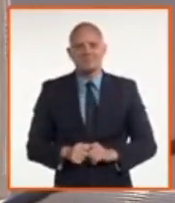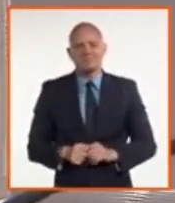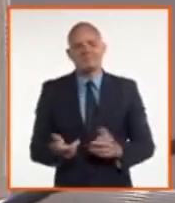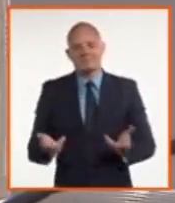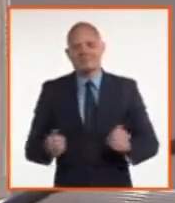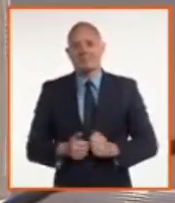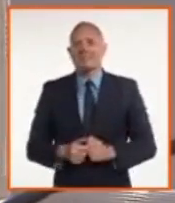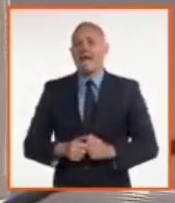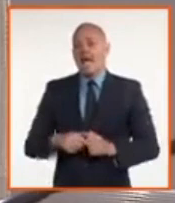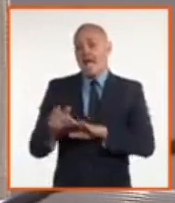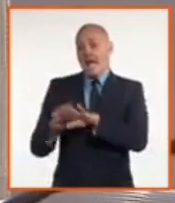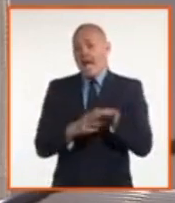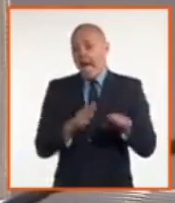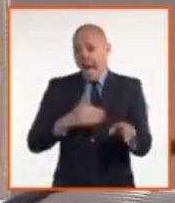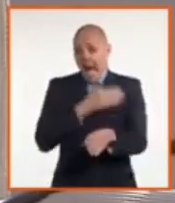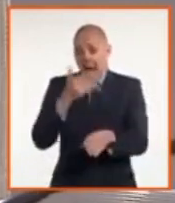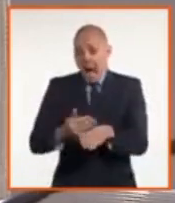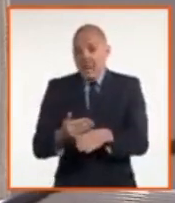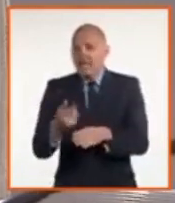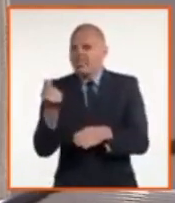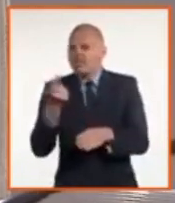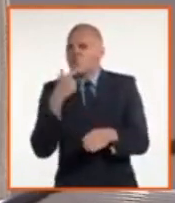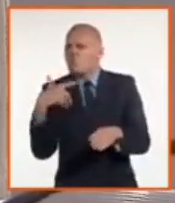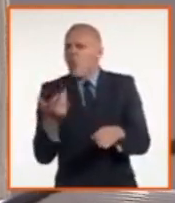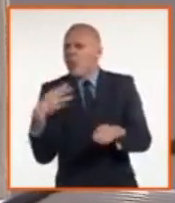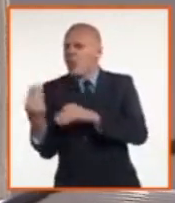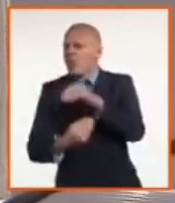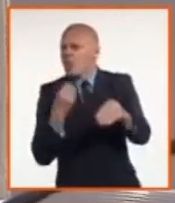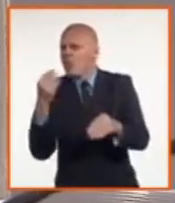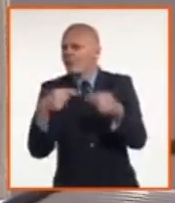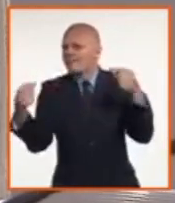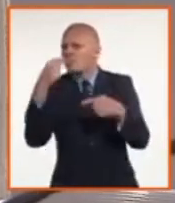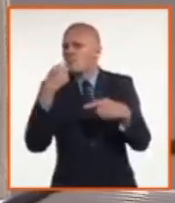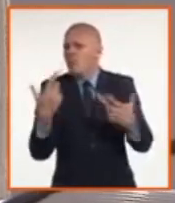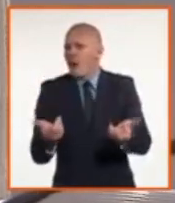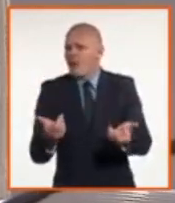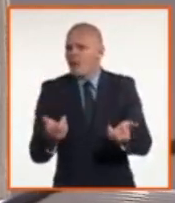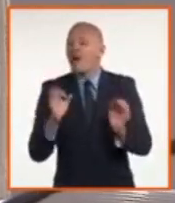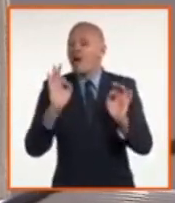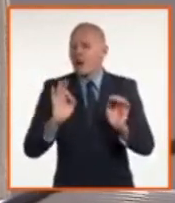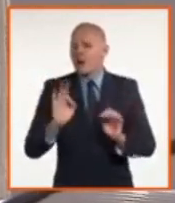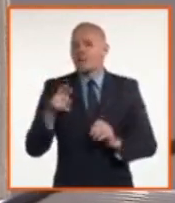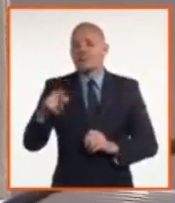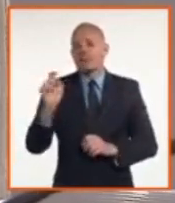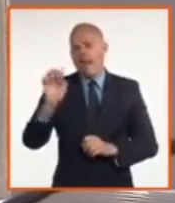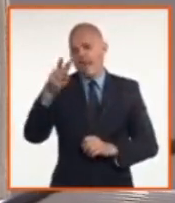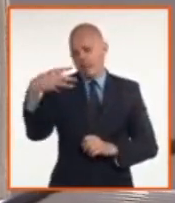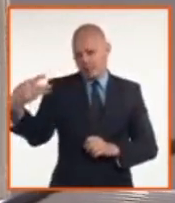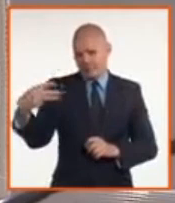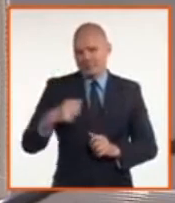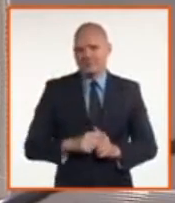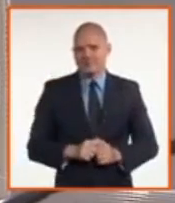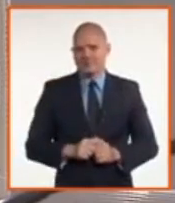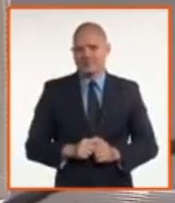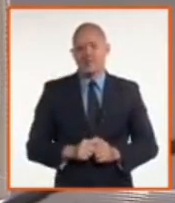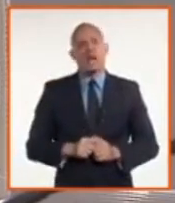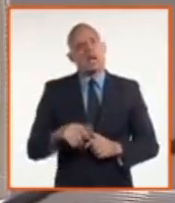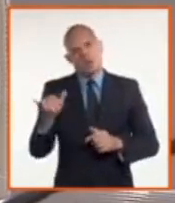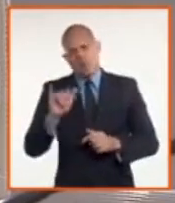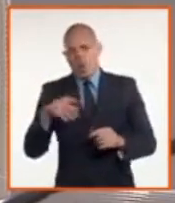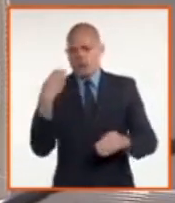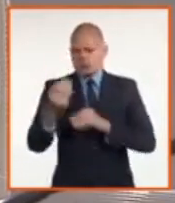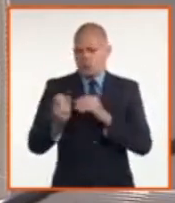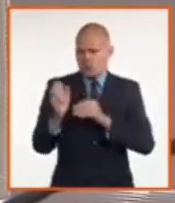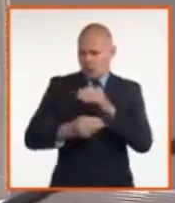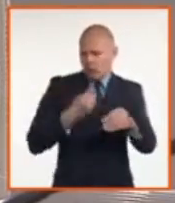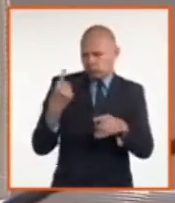también en un segundo lugar el dólar y bueno sean también comprado otras monedas a la libra esterlina otra los pesos mexicanos otras monedas que